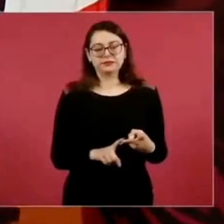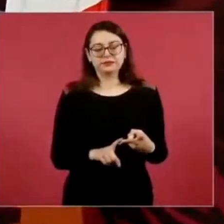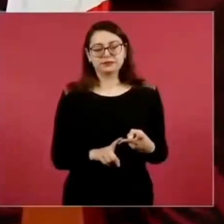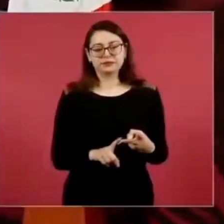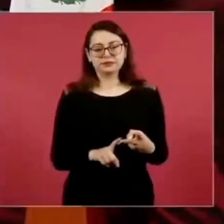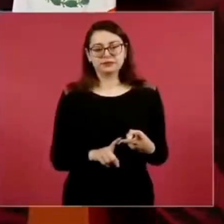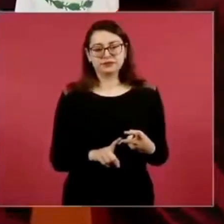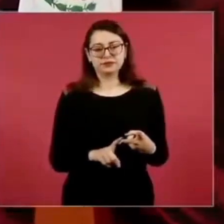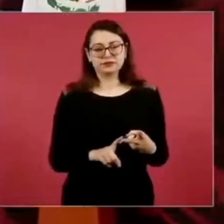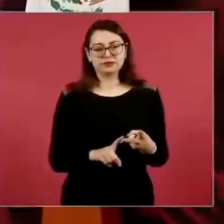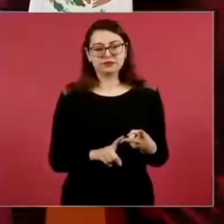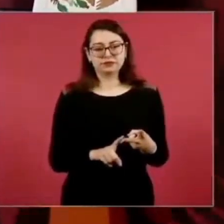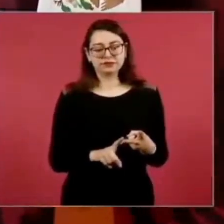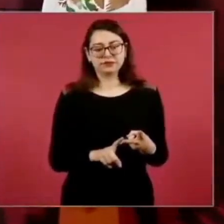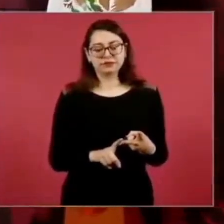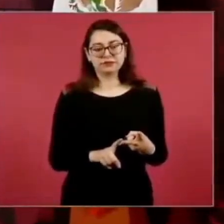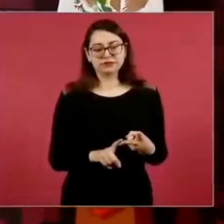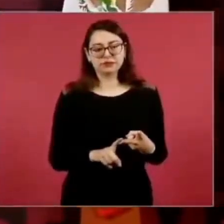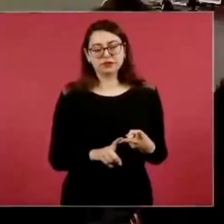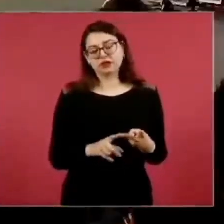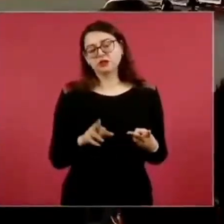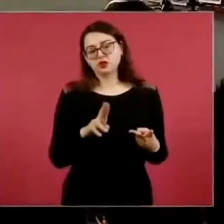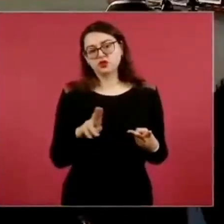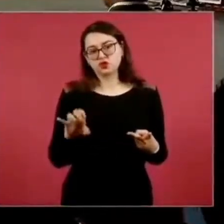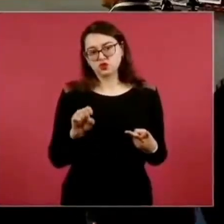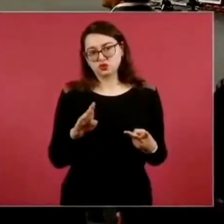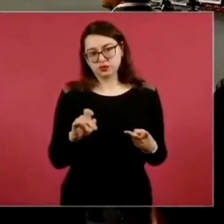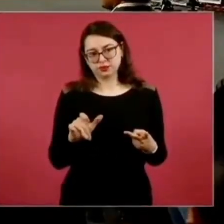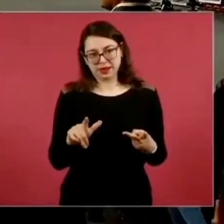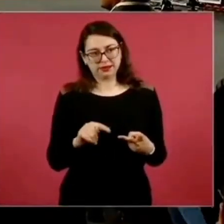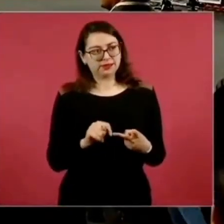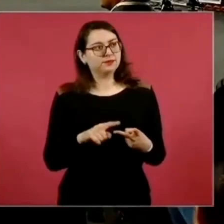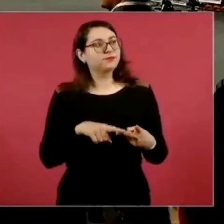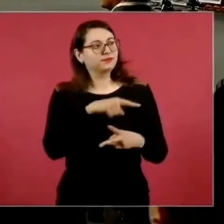y Franklin Delano Roosevelt.